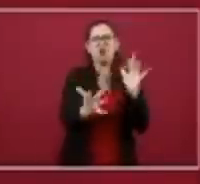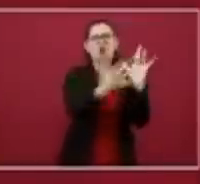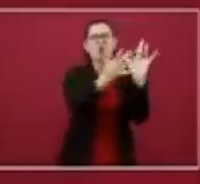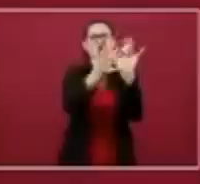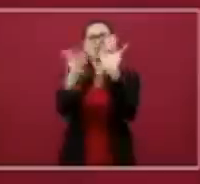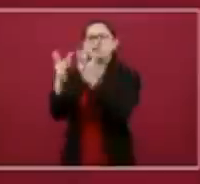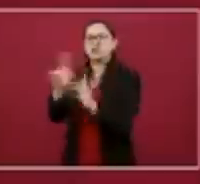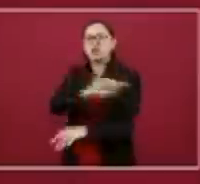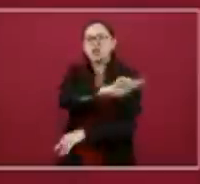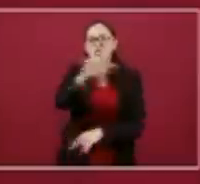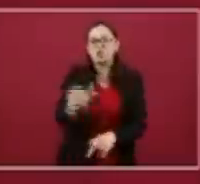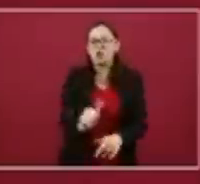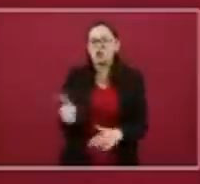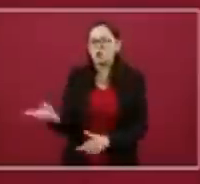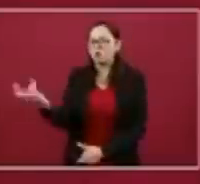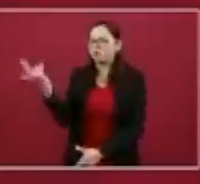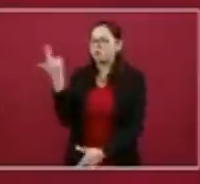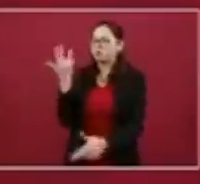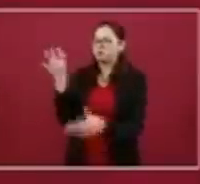tecnócratas